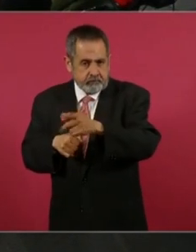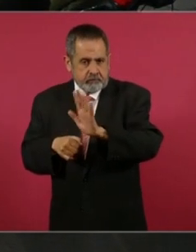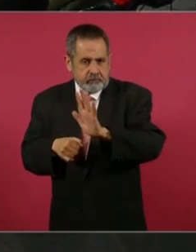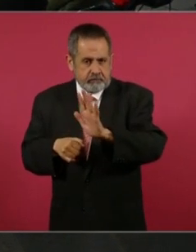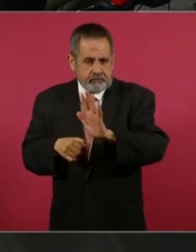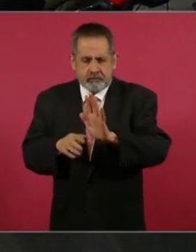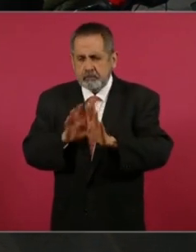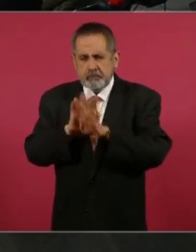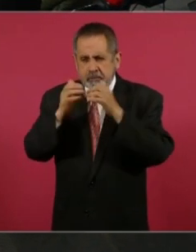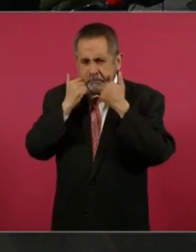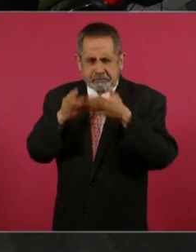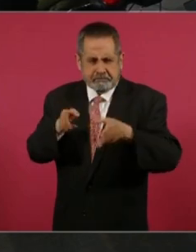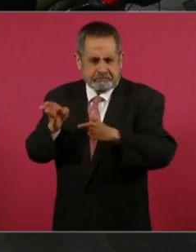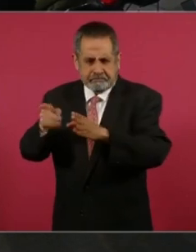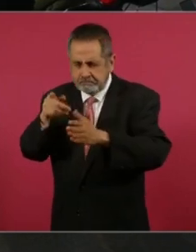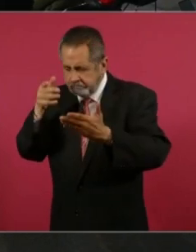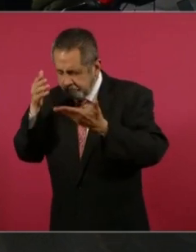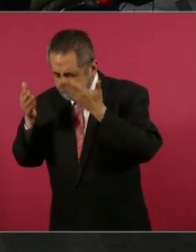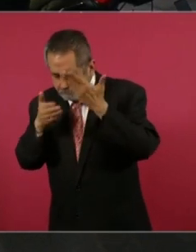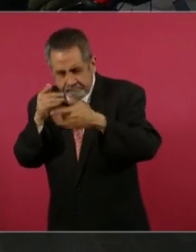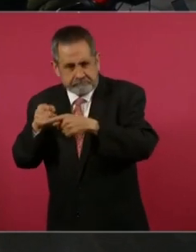cualquiera de las carreras,